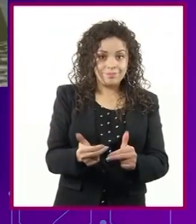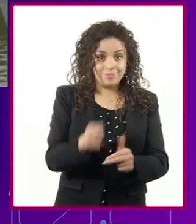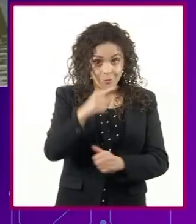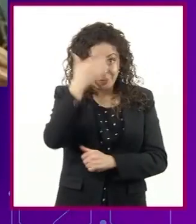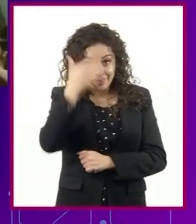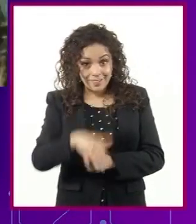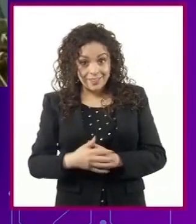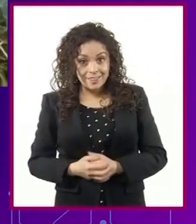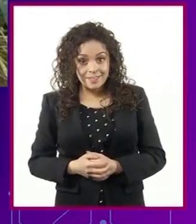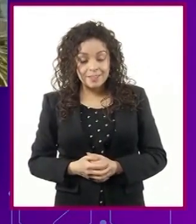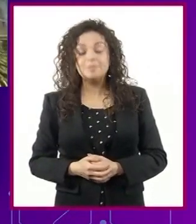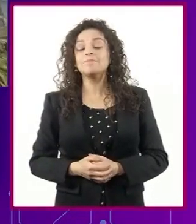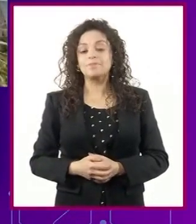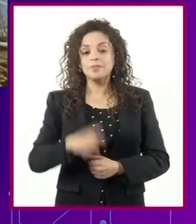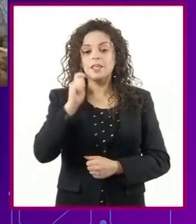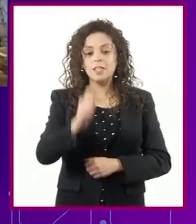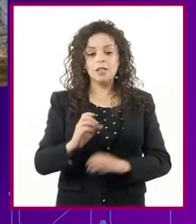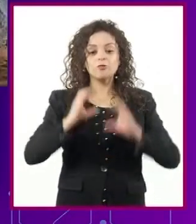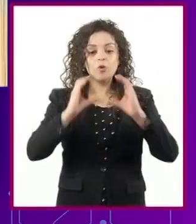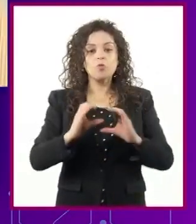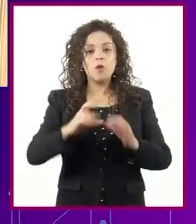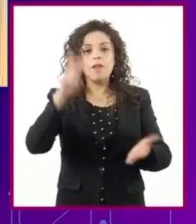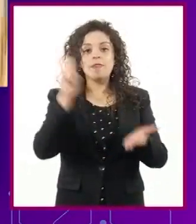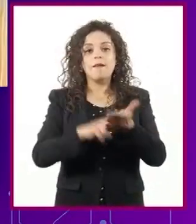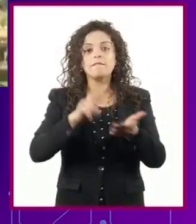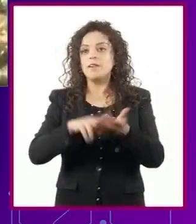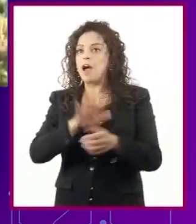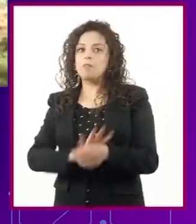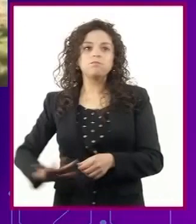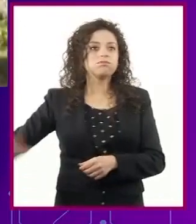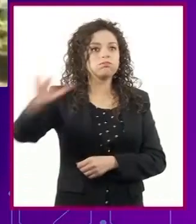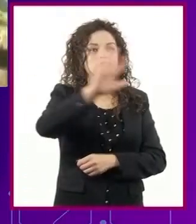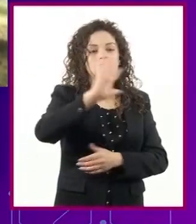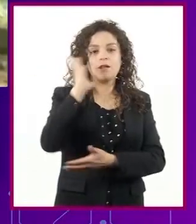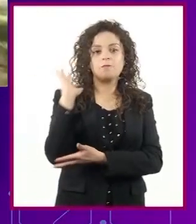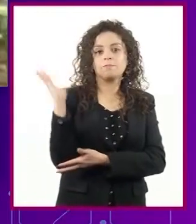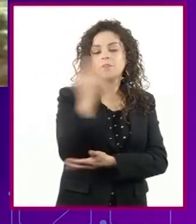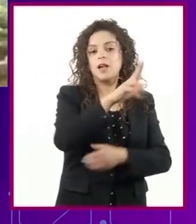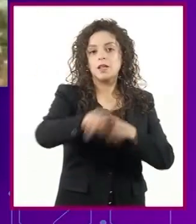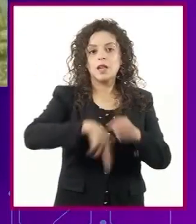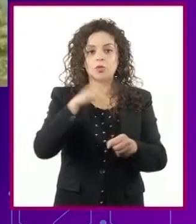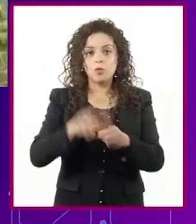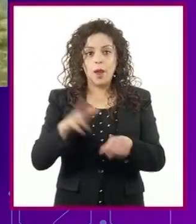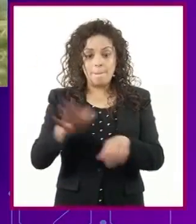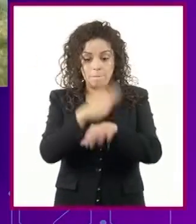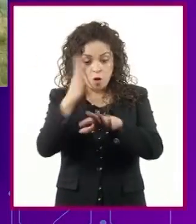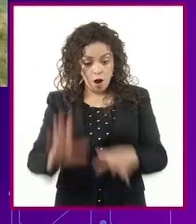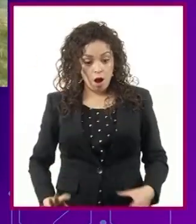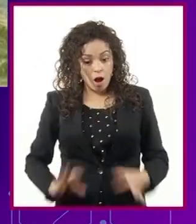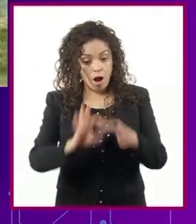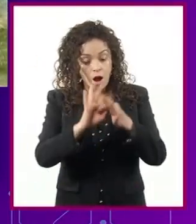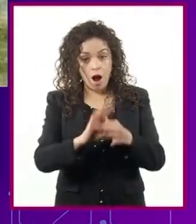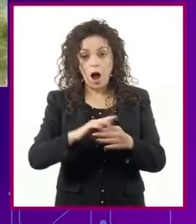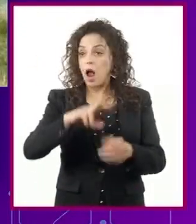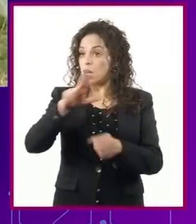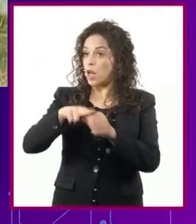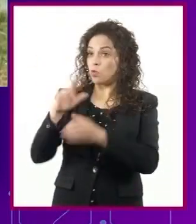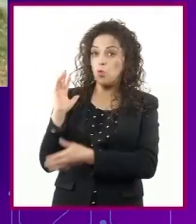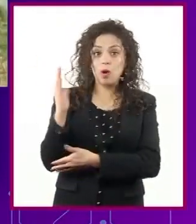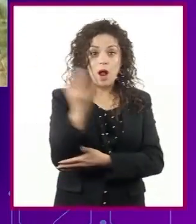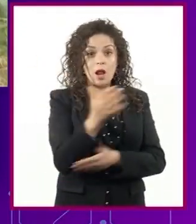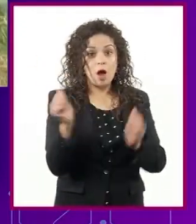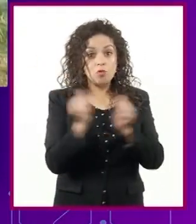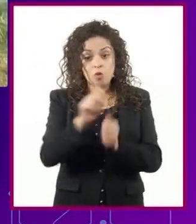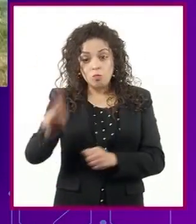a la conservación de los ecosistemas y los recursos naturales, pues la relación entre los pueblos indígenas y la naturaleza es